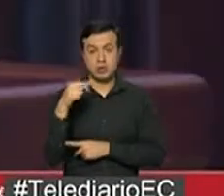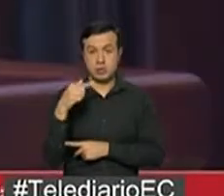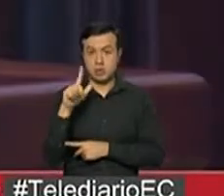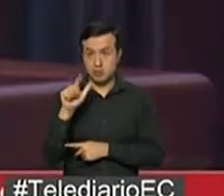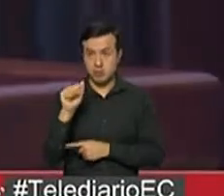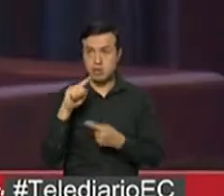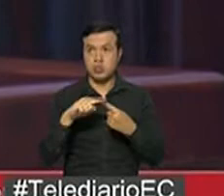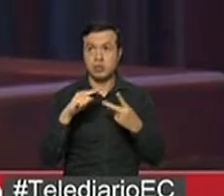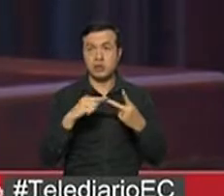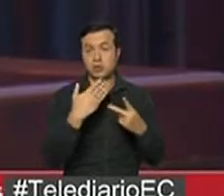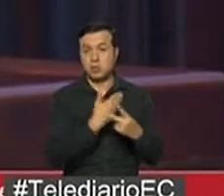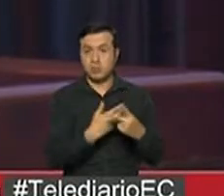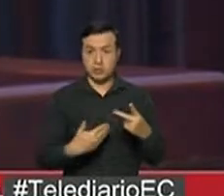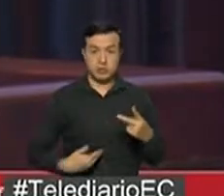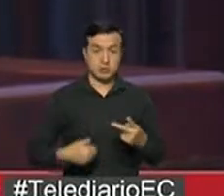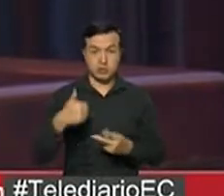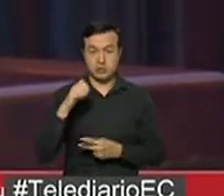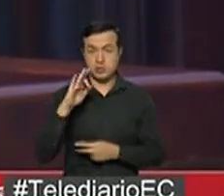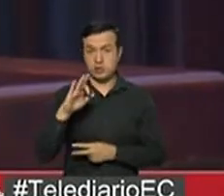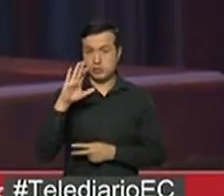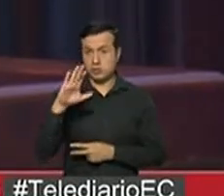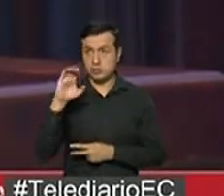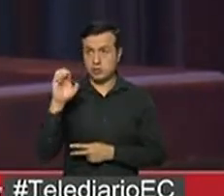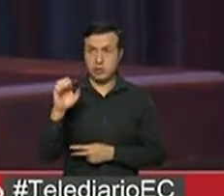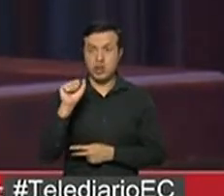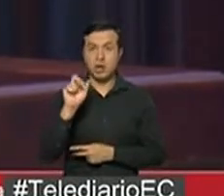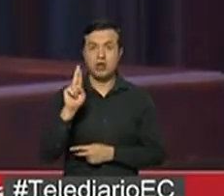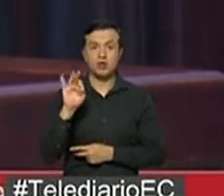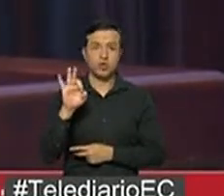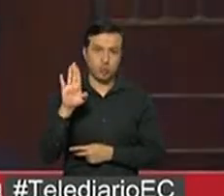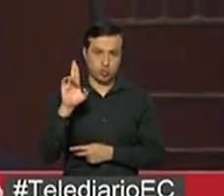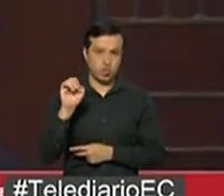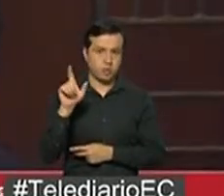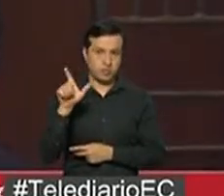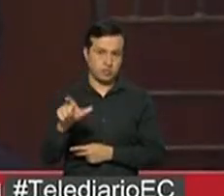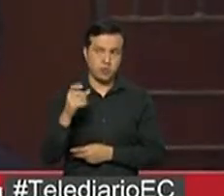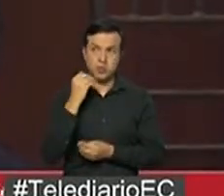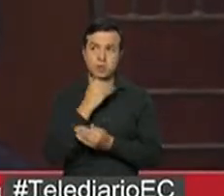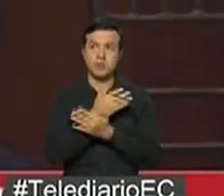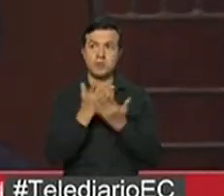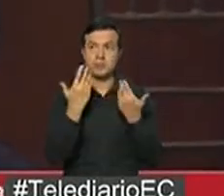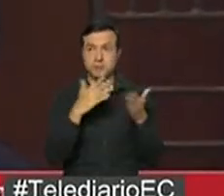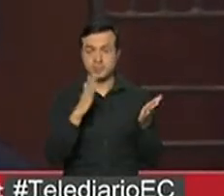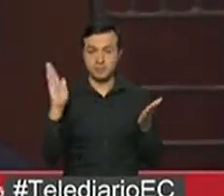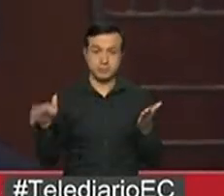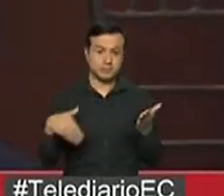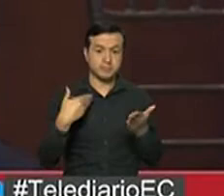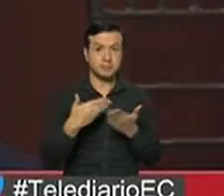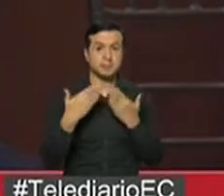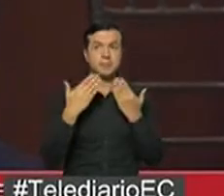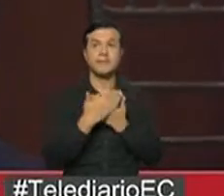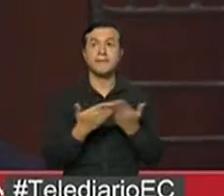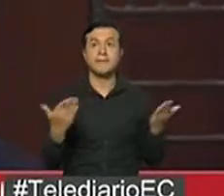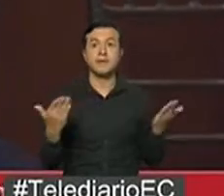presidente del tribunal contencioso electoral arturo cabrera durante esta jornada también estaba previsto que comparezcan las presidentas del